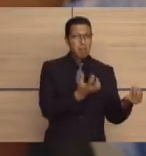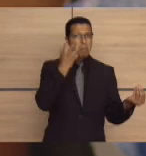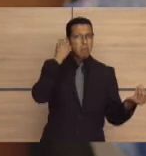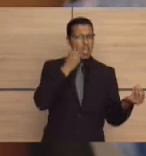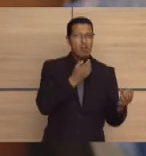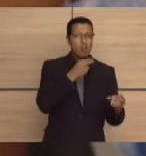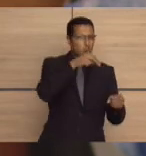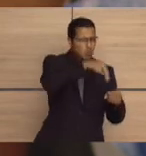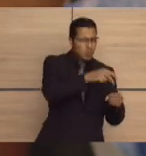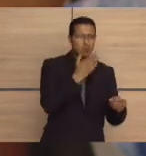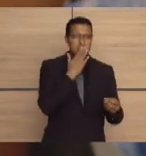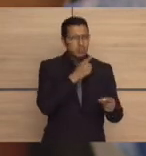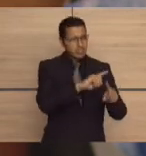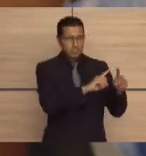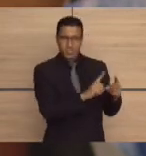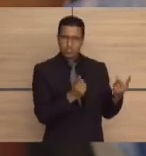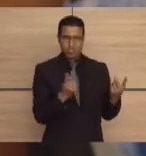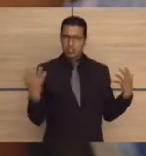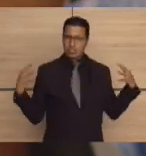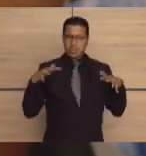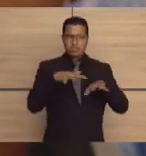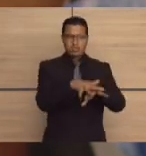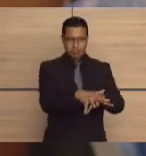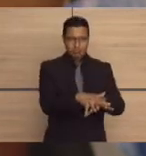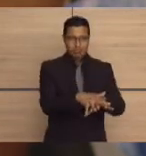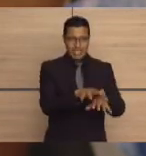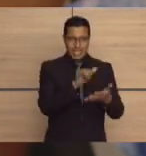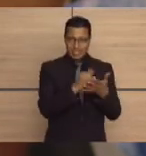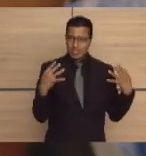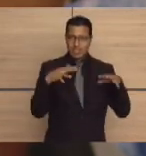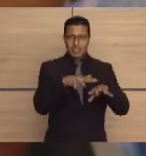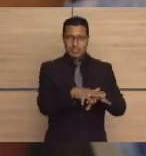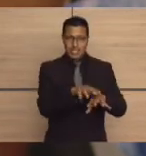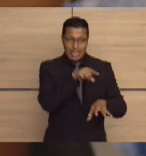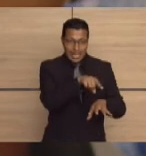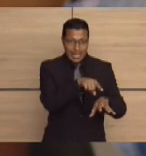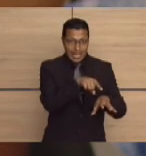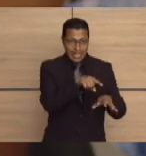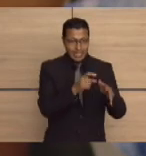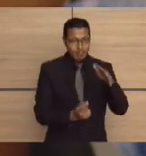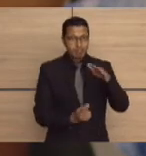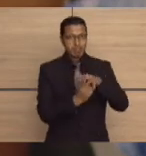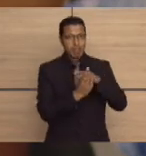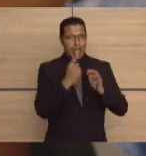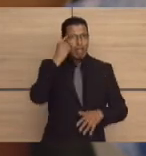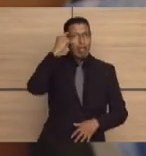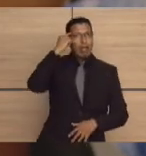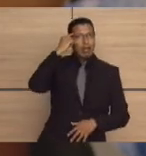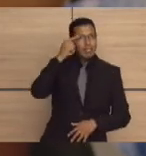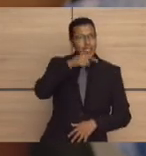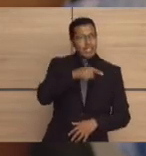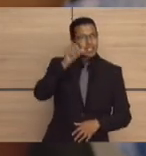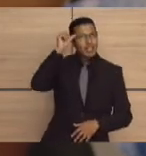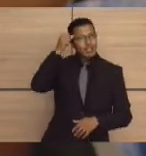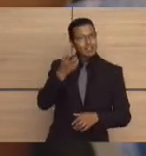siempre, sino que se dio un mestizaje. Y la presencia de ese mestizaje supone una invocación a las